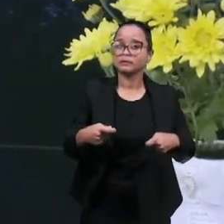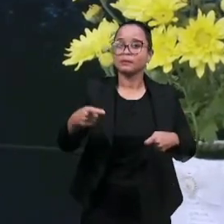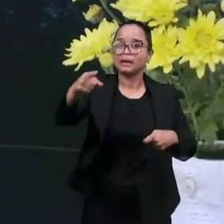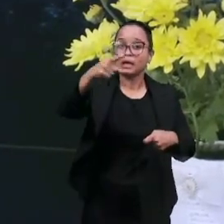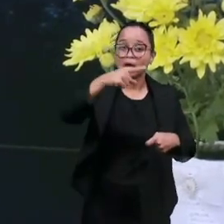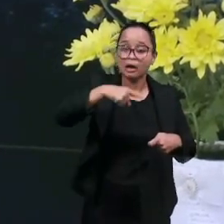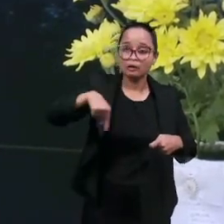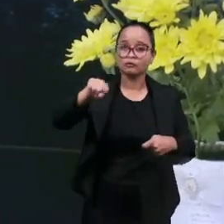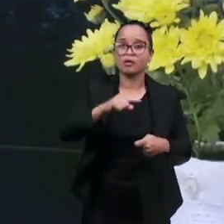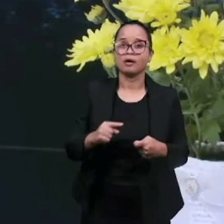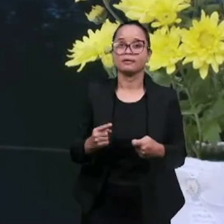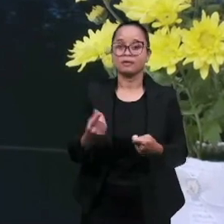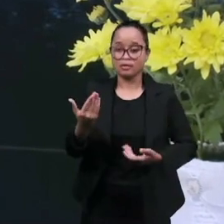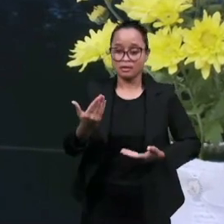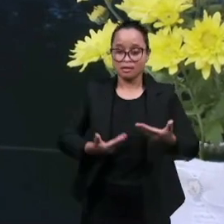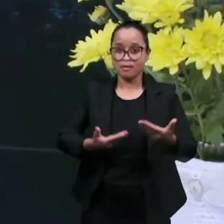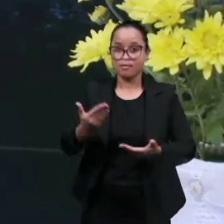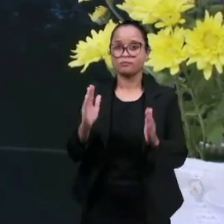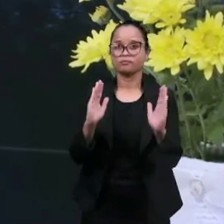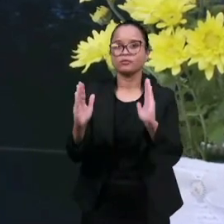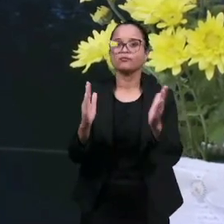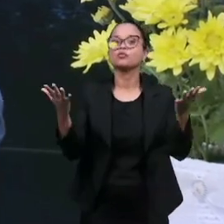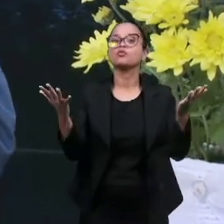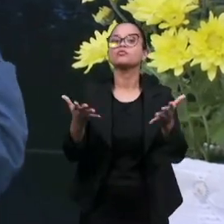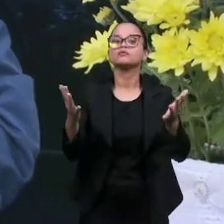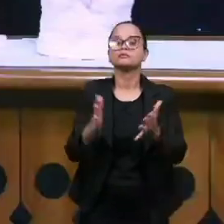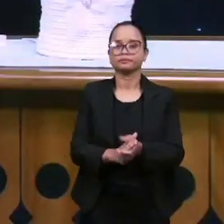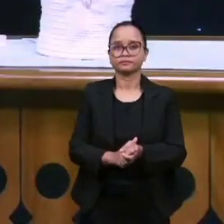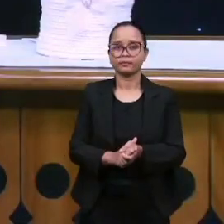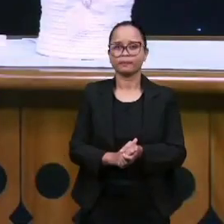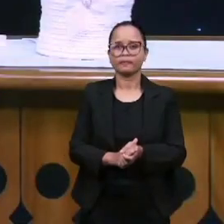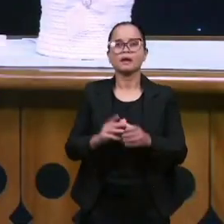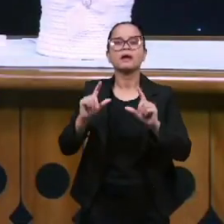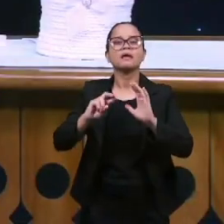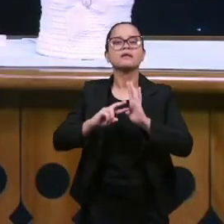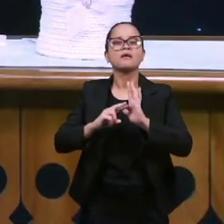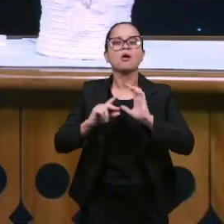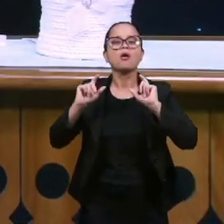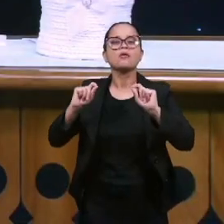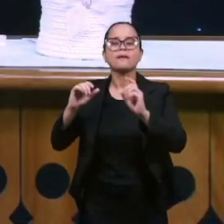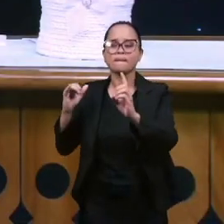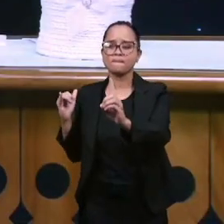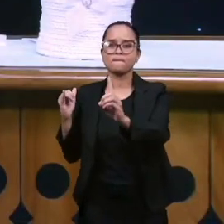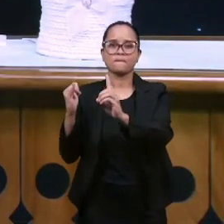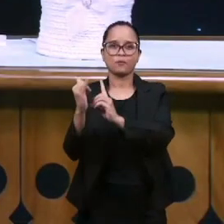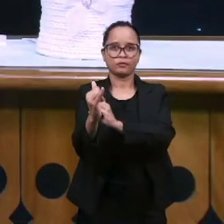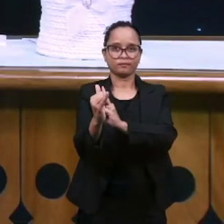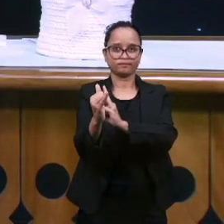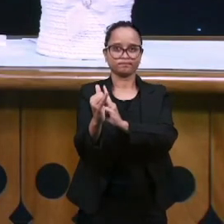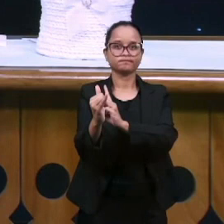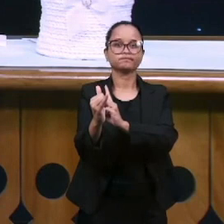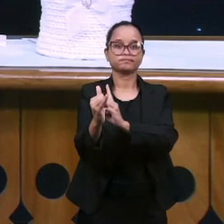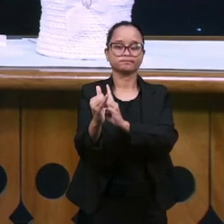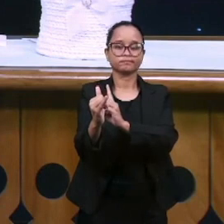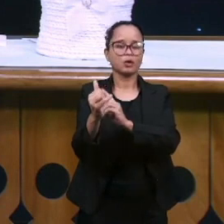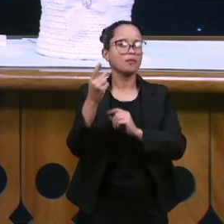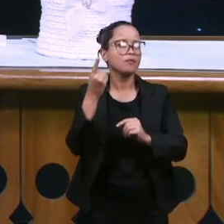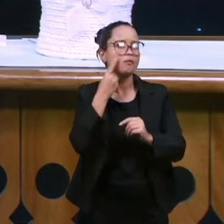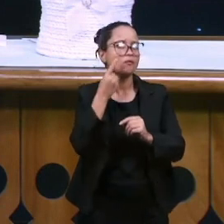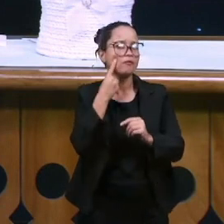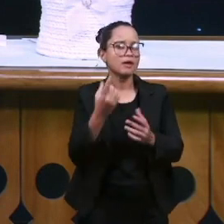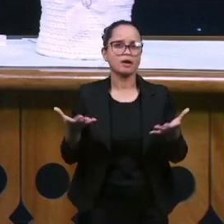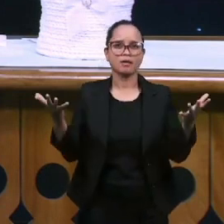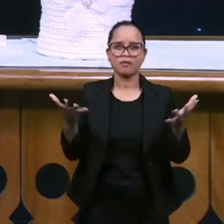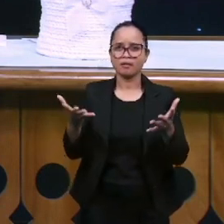días. Es lo que se llama lo profético. Ahora, nosotros vamos a ver, mis hermanos, que en